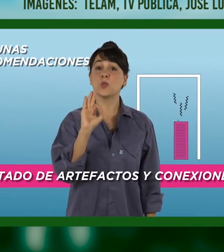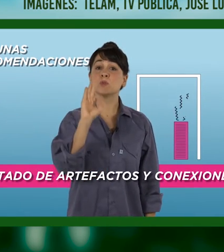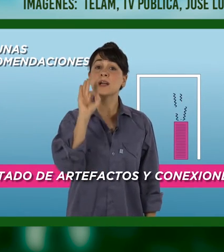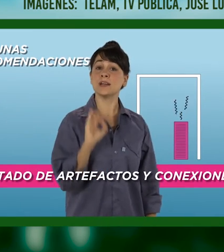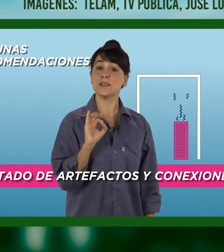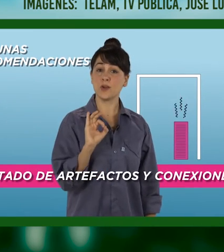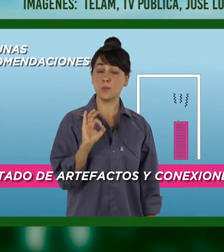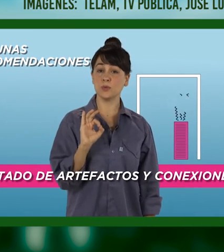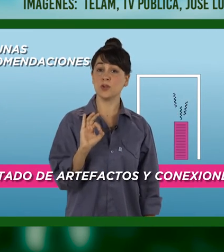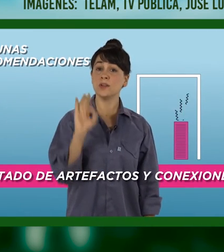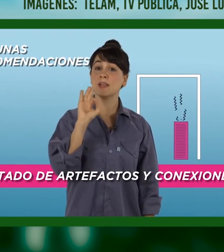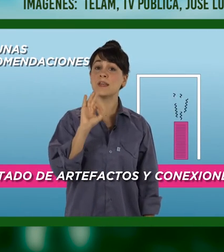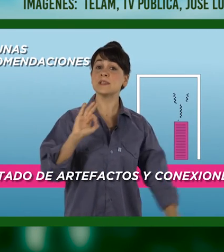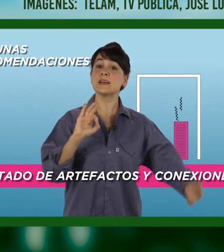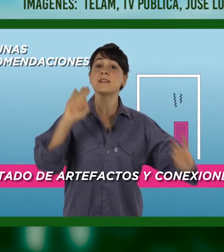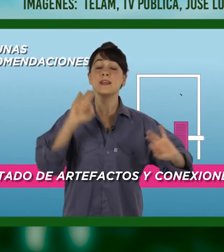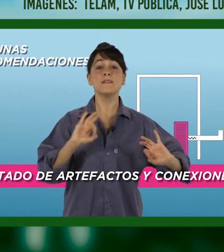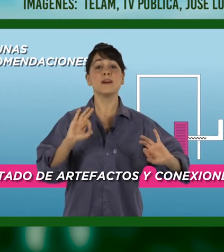invierno, que dura 3 meses,